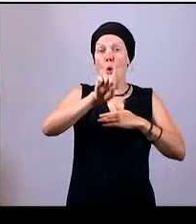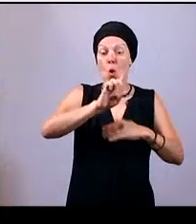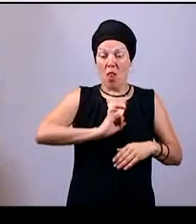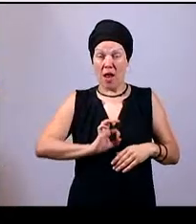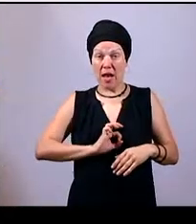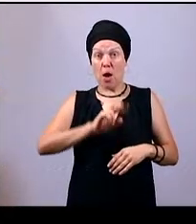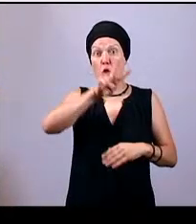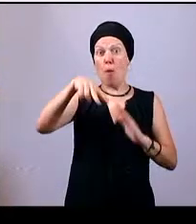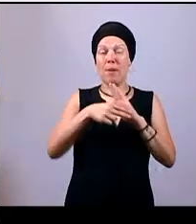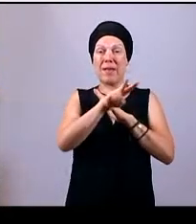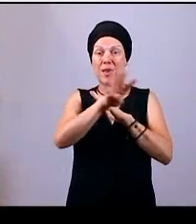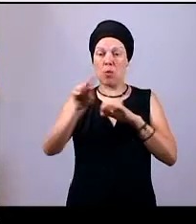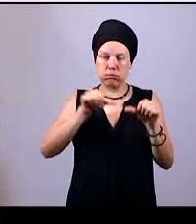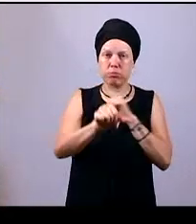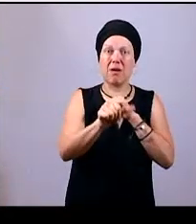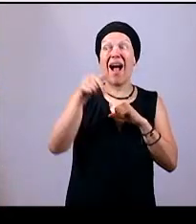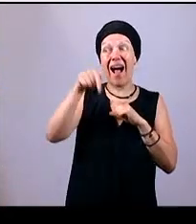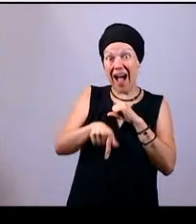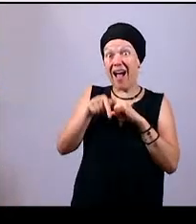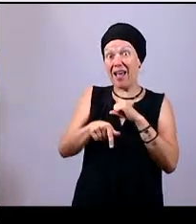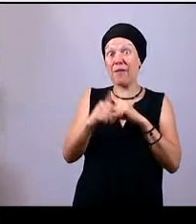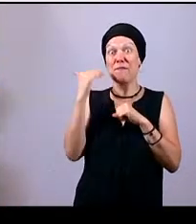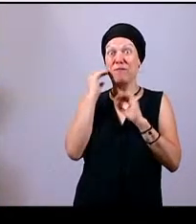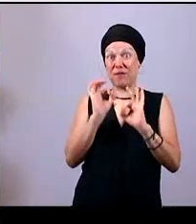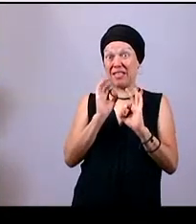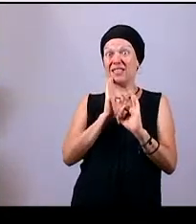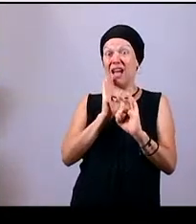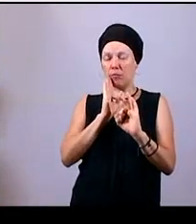2024, que es cuando debía haberse aplicado esta subida.